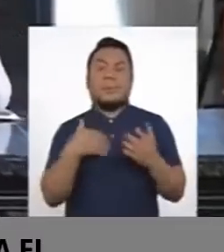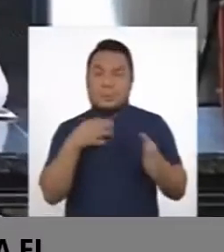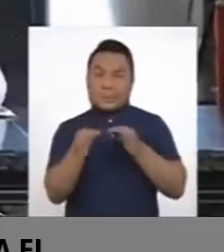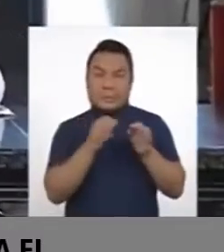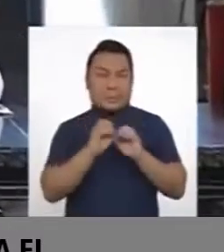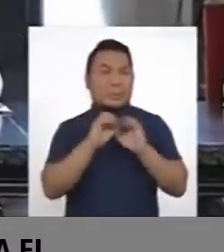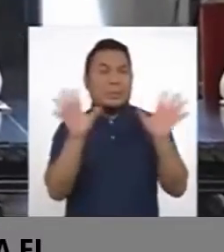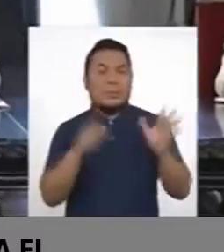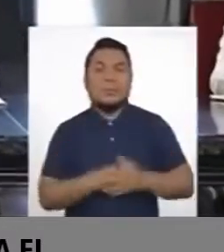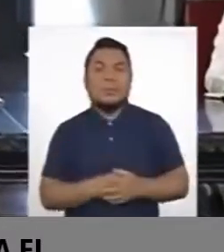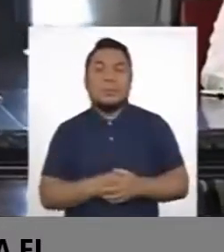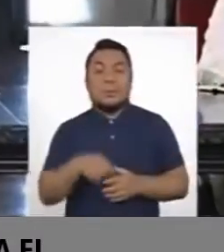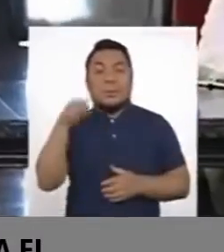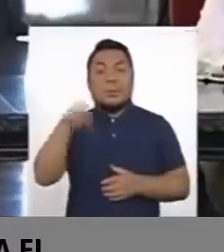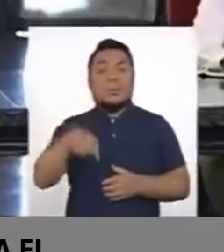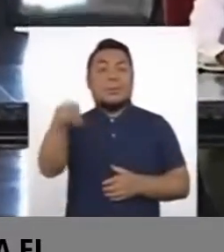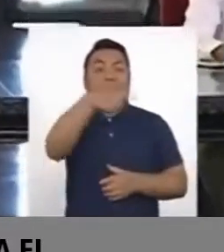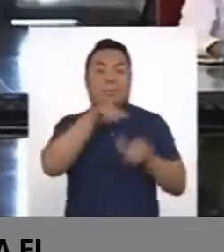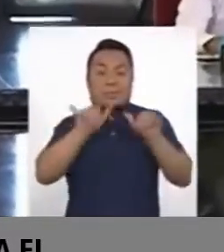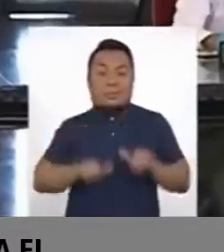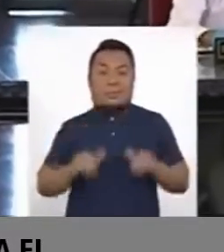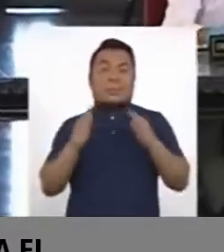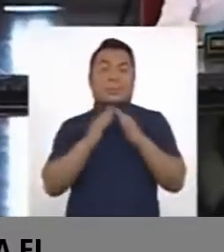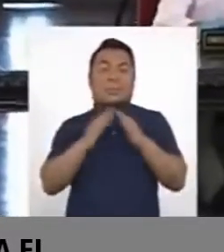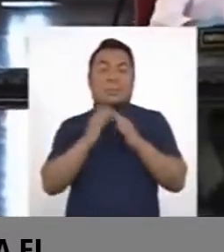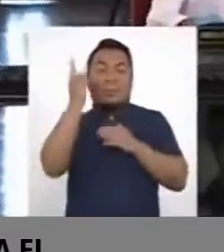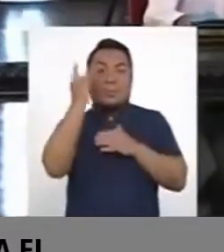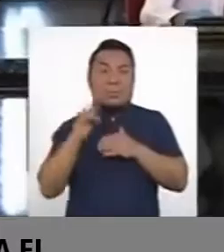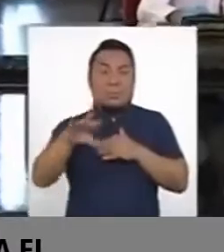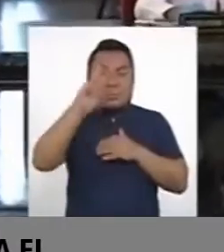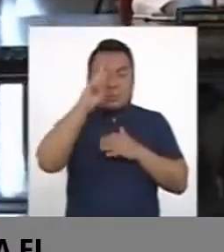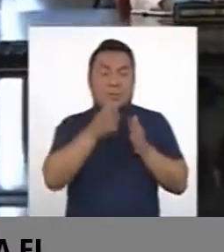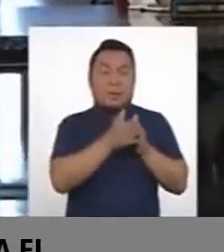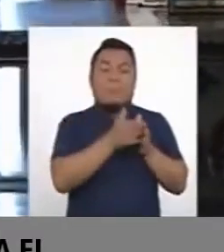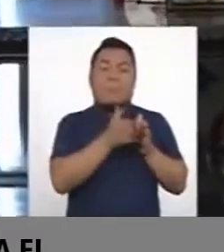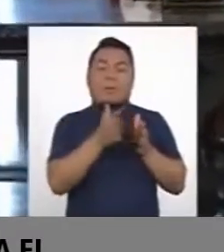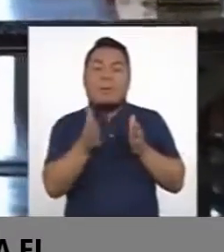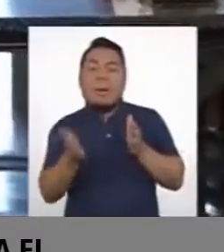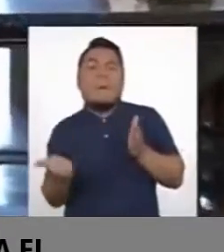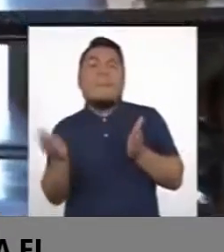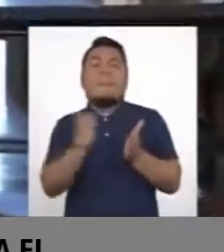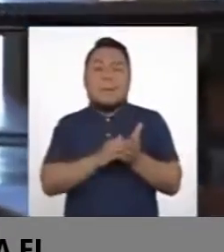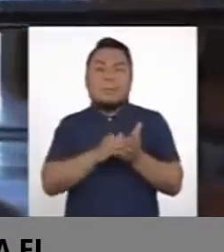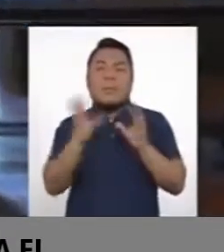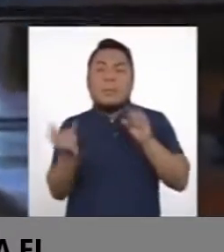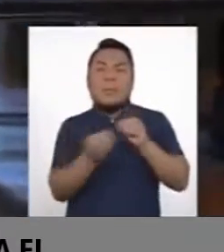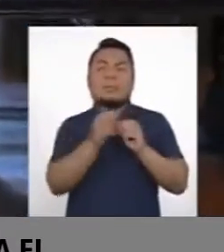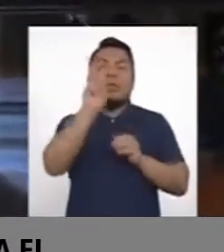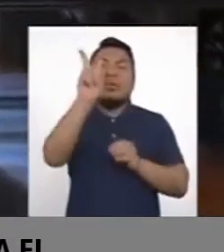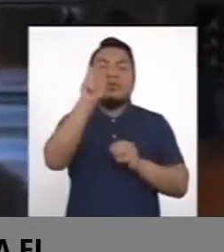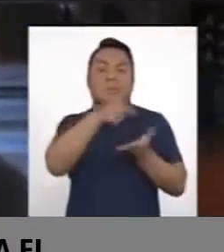Aclaro, la extensión del estado de emergencia es por